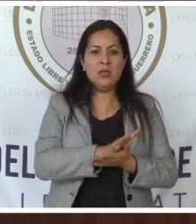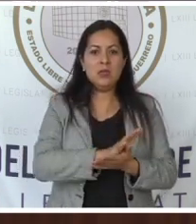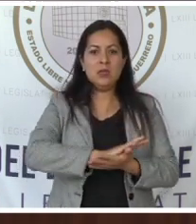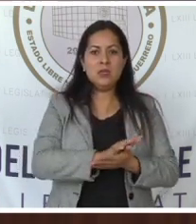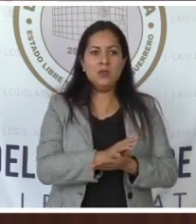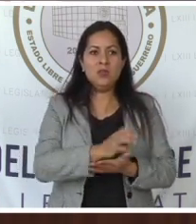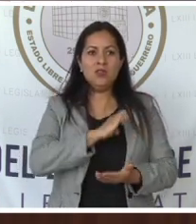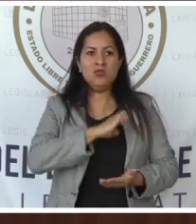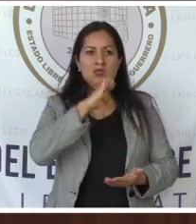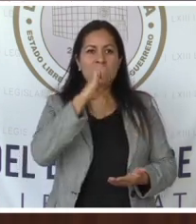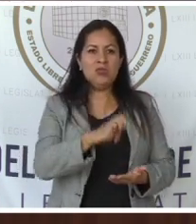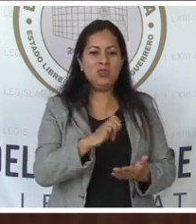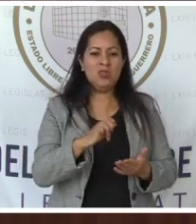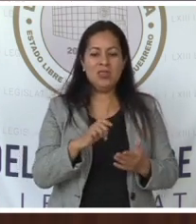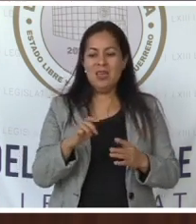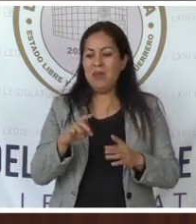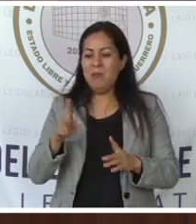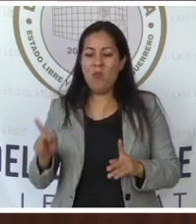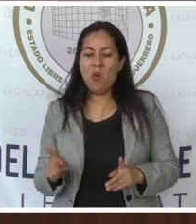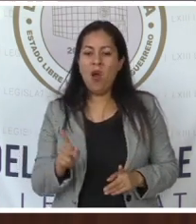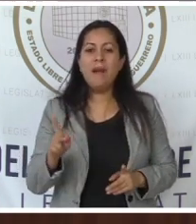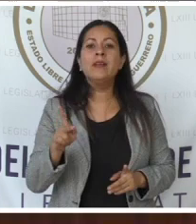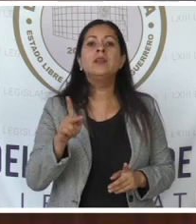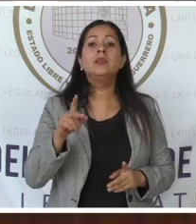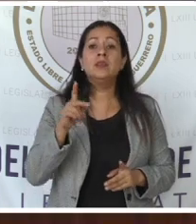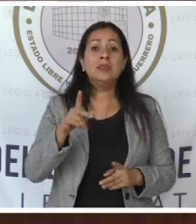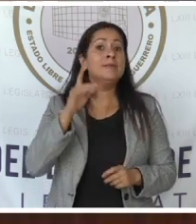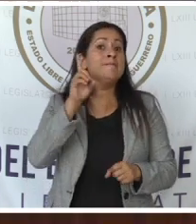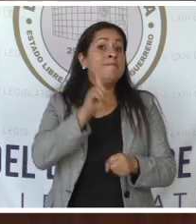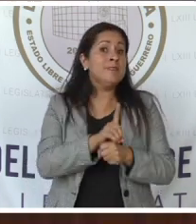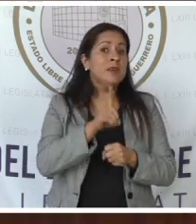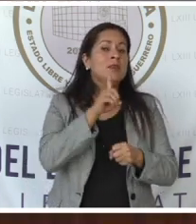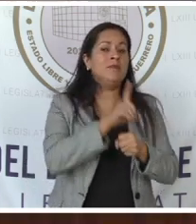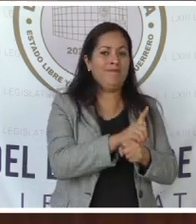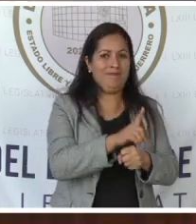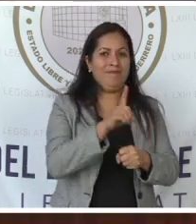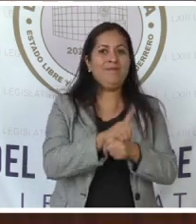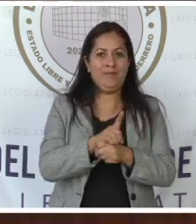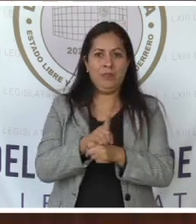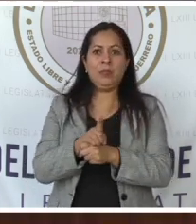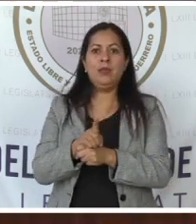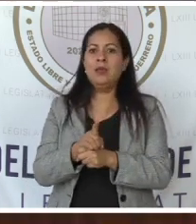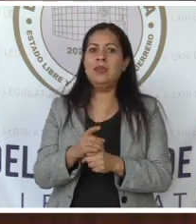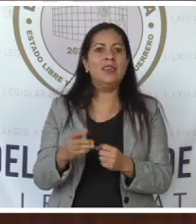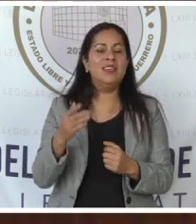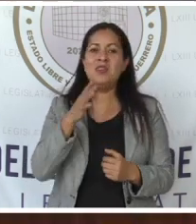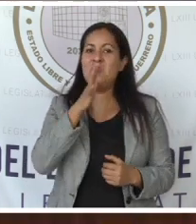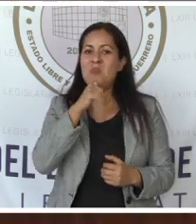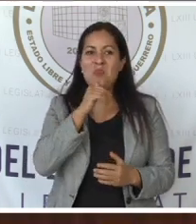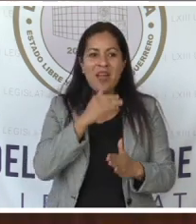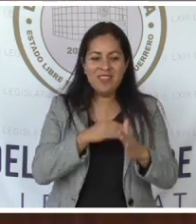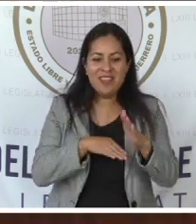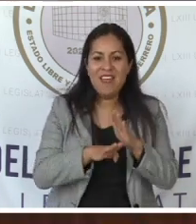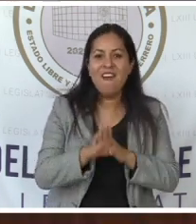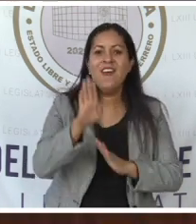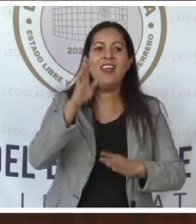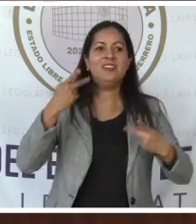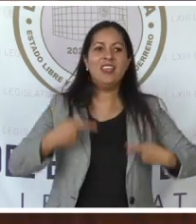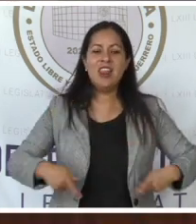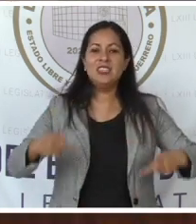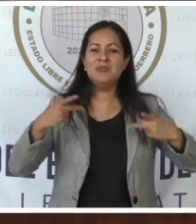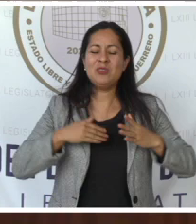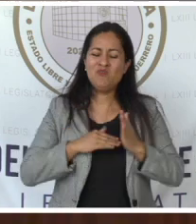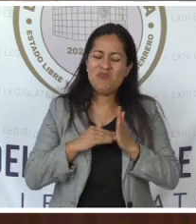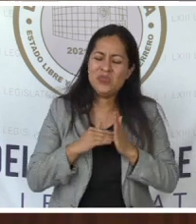discriminación racial y étnica es un fenómeno cotidiano que impide el progreso de millones de personas en todos